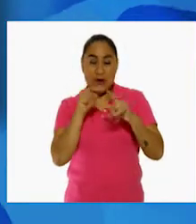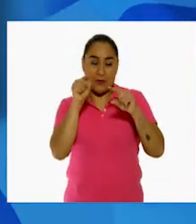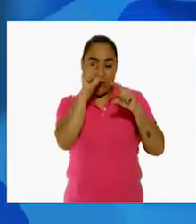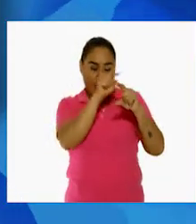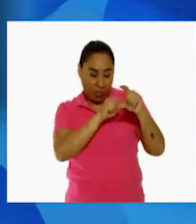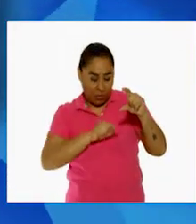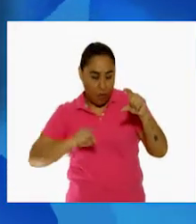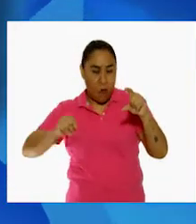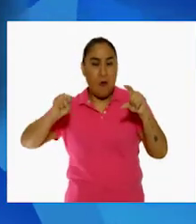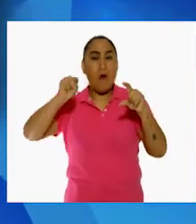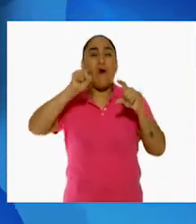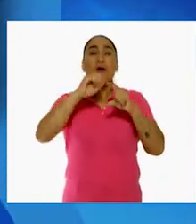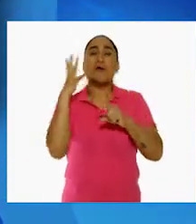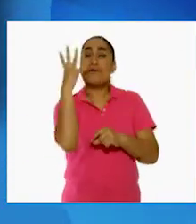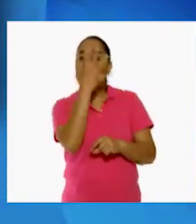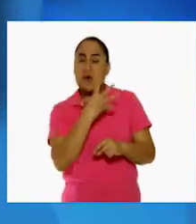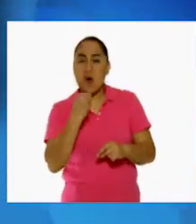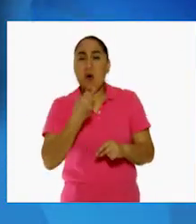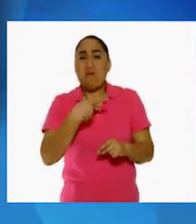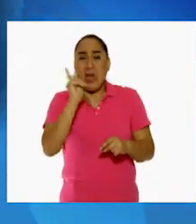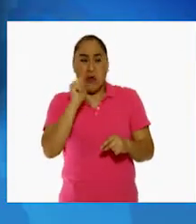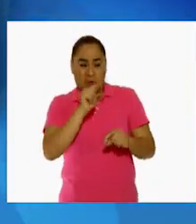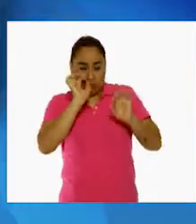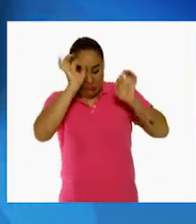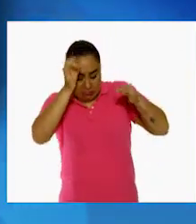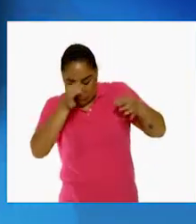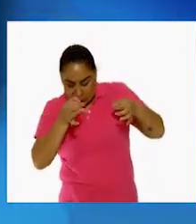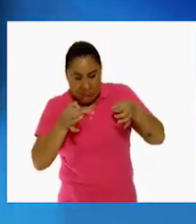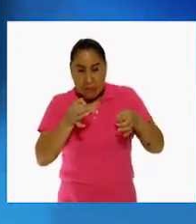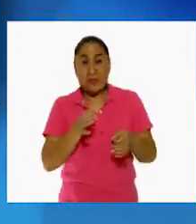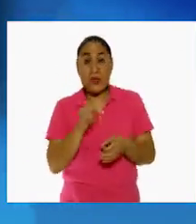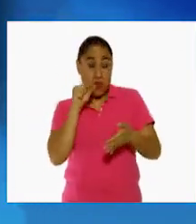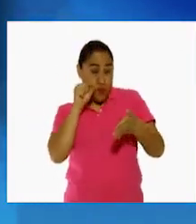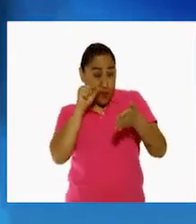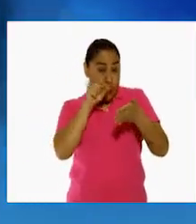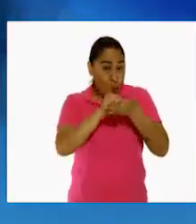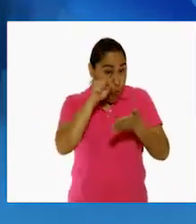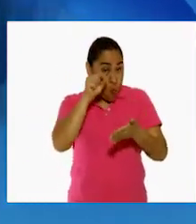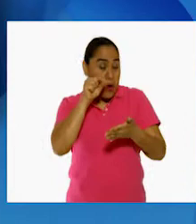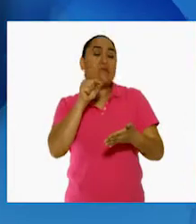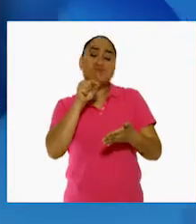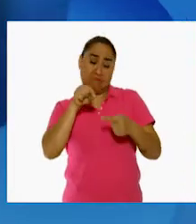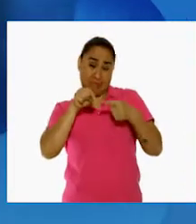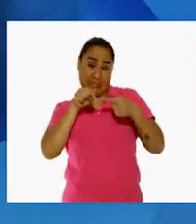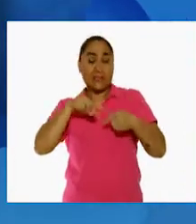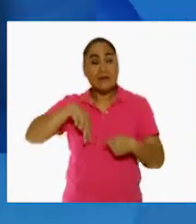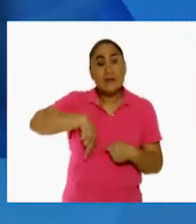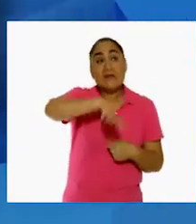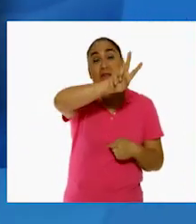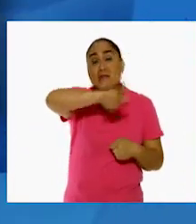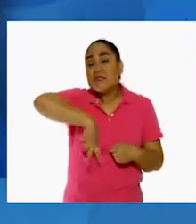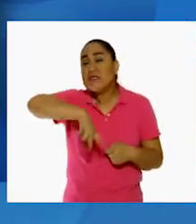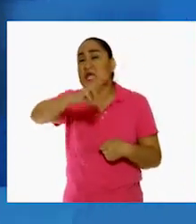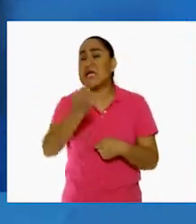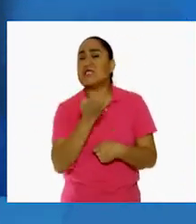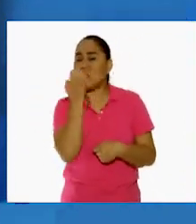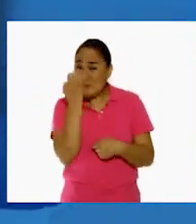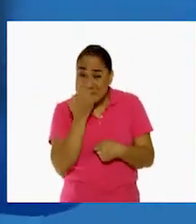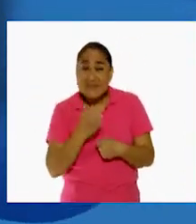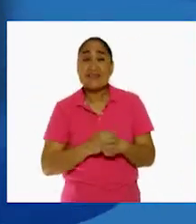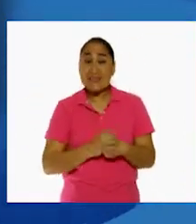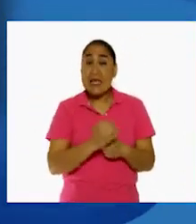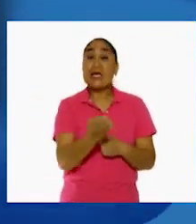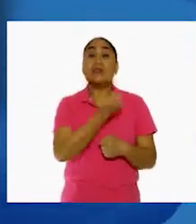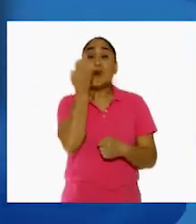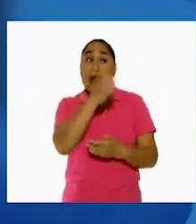hermoso, aunque él no se veía así. Punto iba a la escuela. Sí, a la escuela más alegre y más